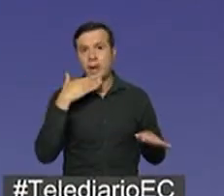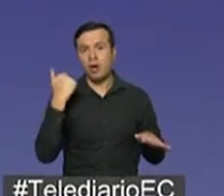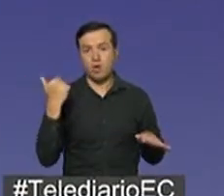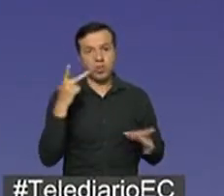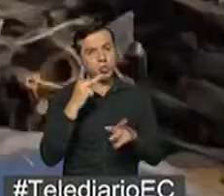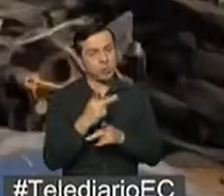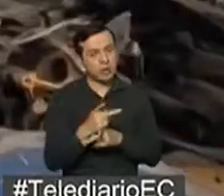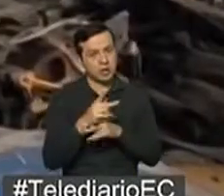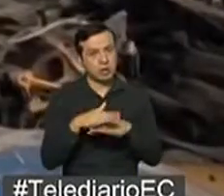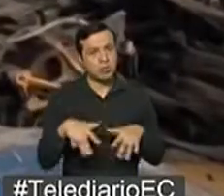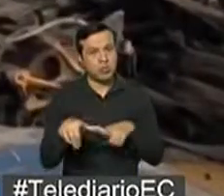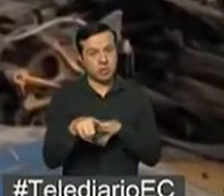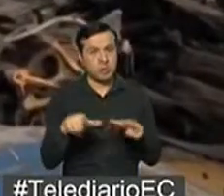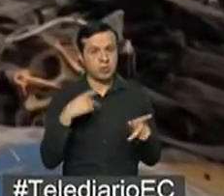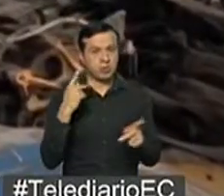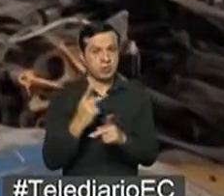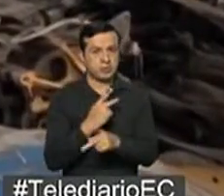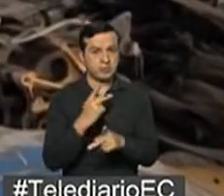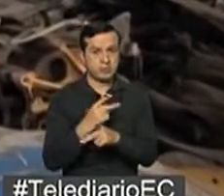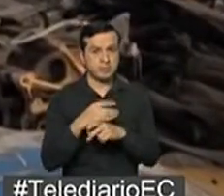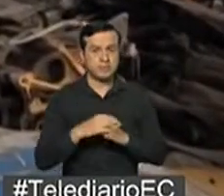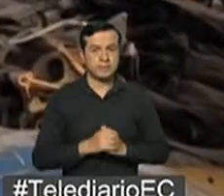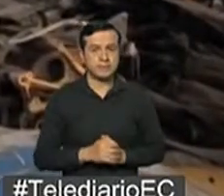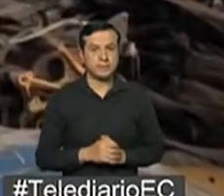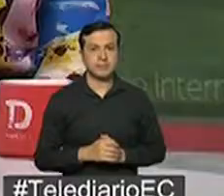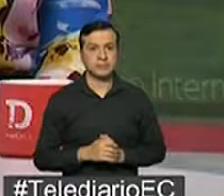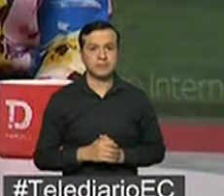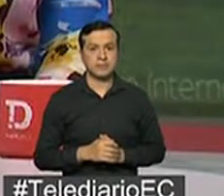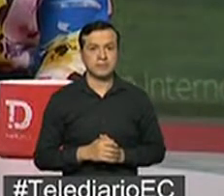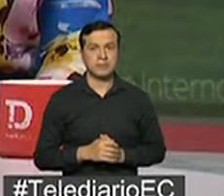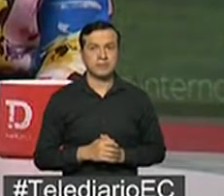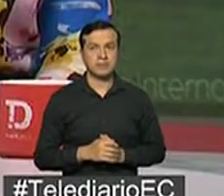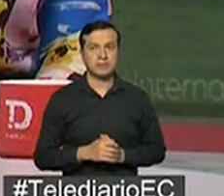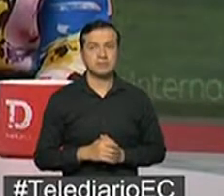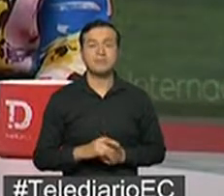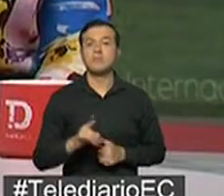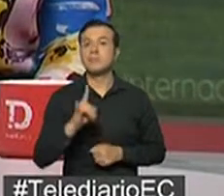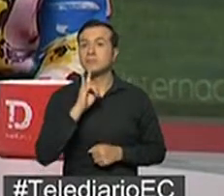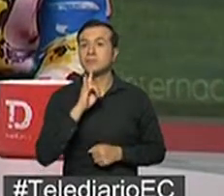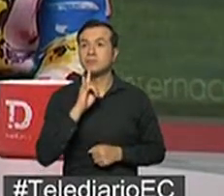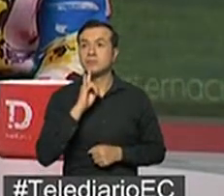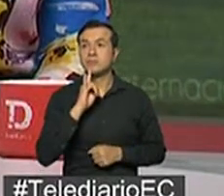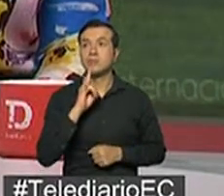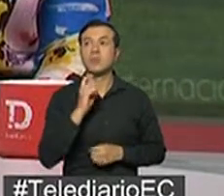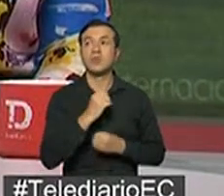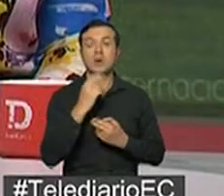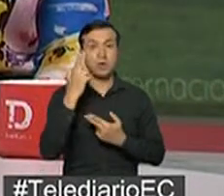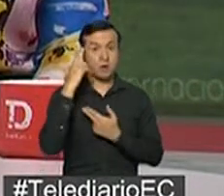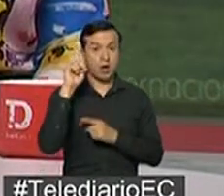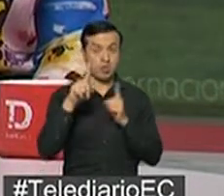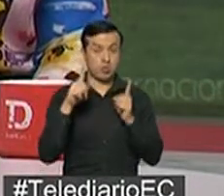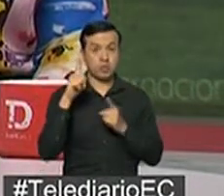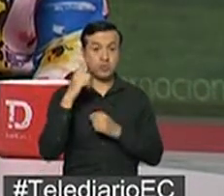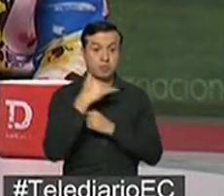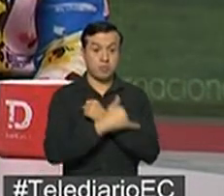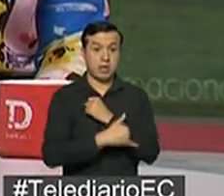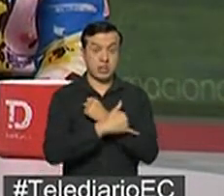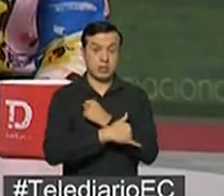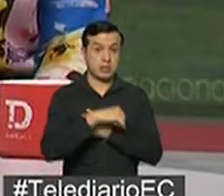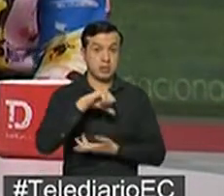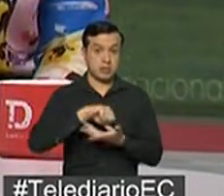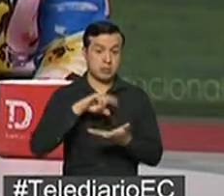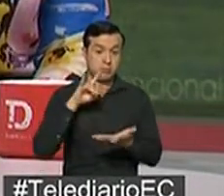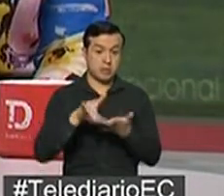de precaución oralia pérez medios públicos eeuu de expulsó a cadetes saudíes de luego de una investigación